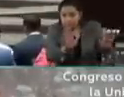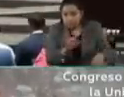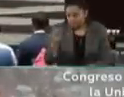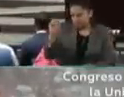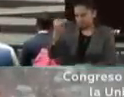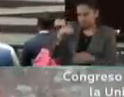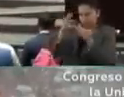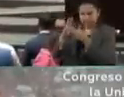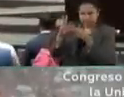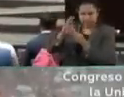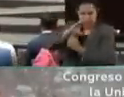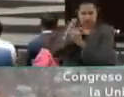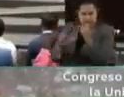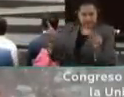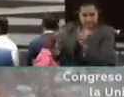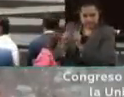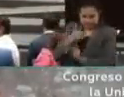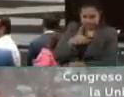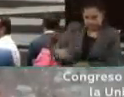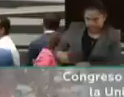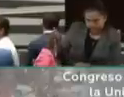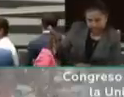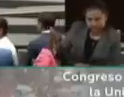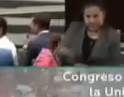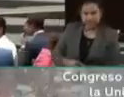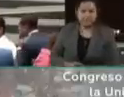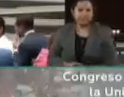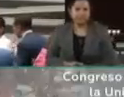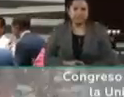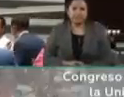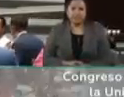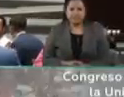Concluyo, Presidenta.